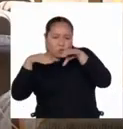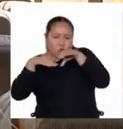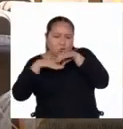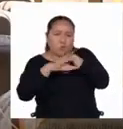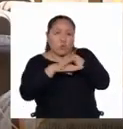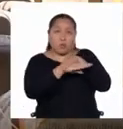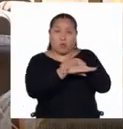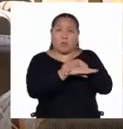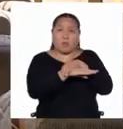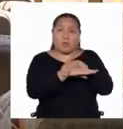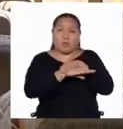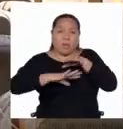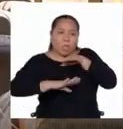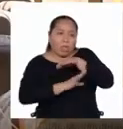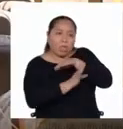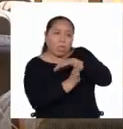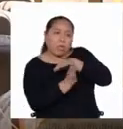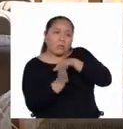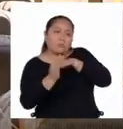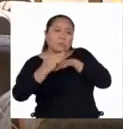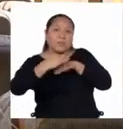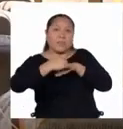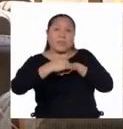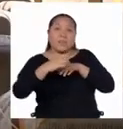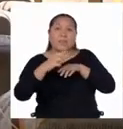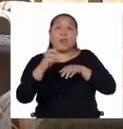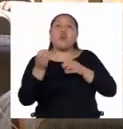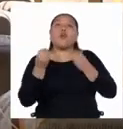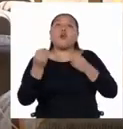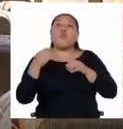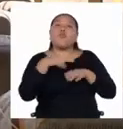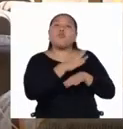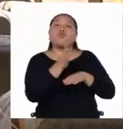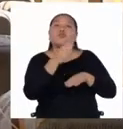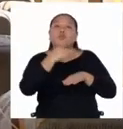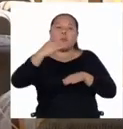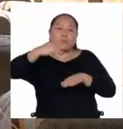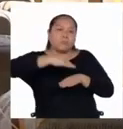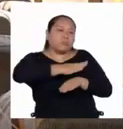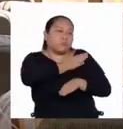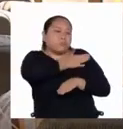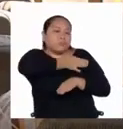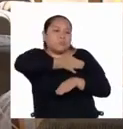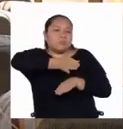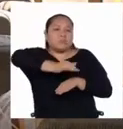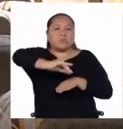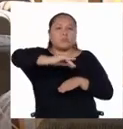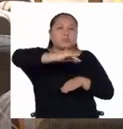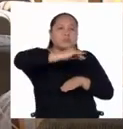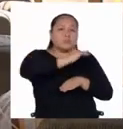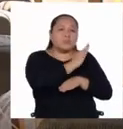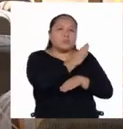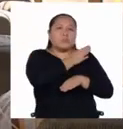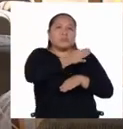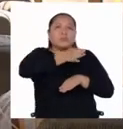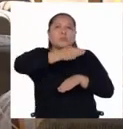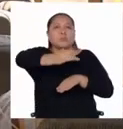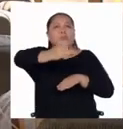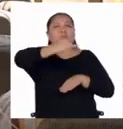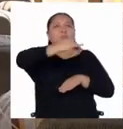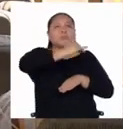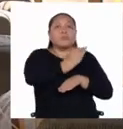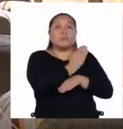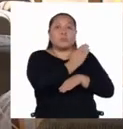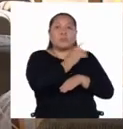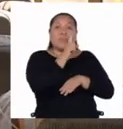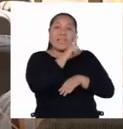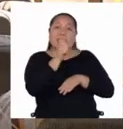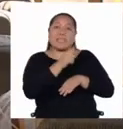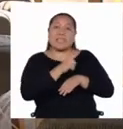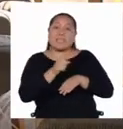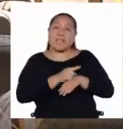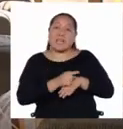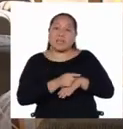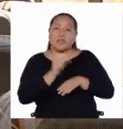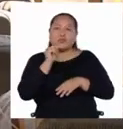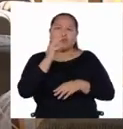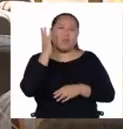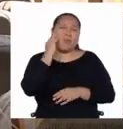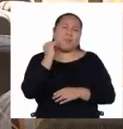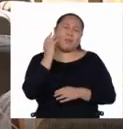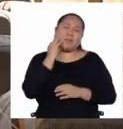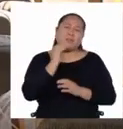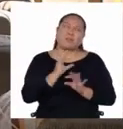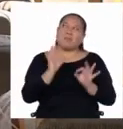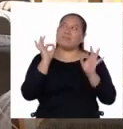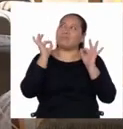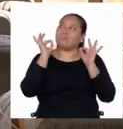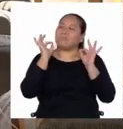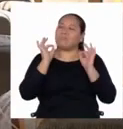su ascenso en zigzag. De verdad que viajar en él es una experiencia increíble. Para su